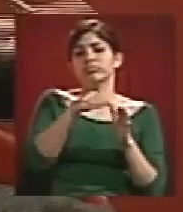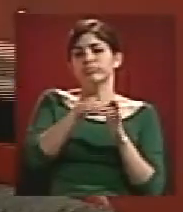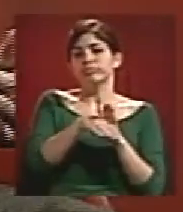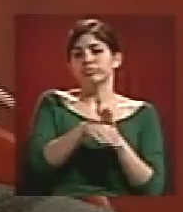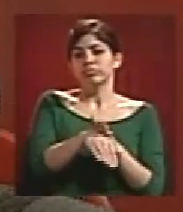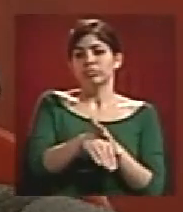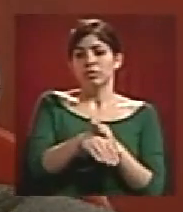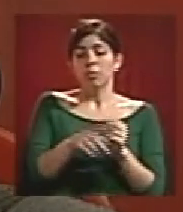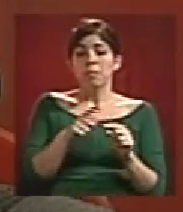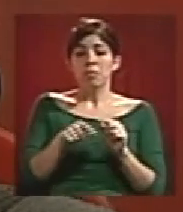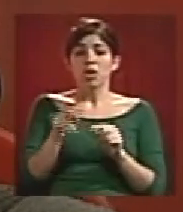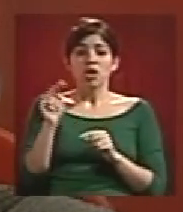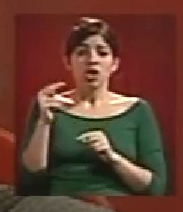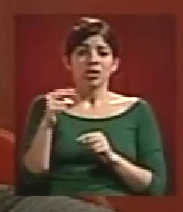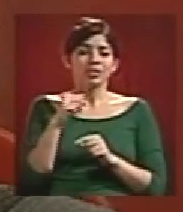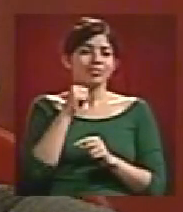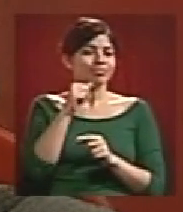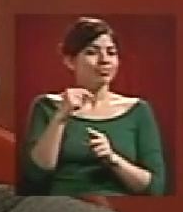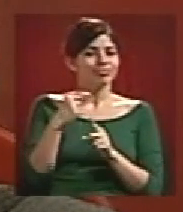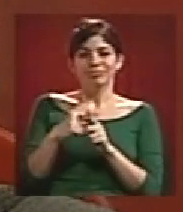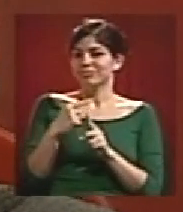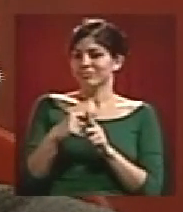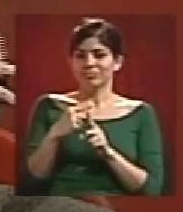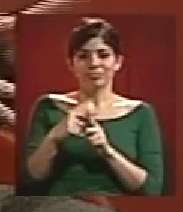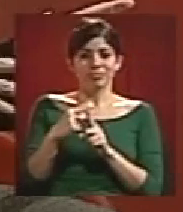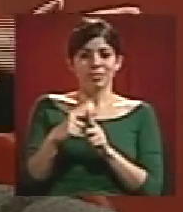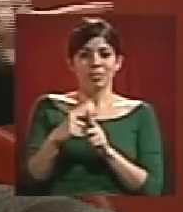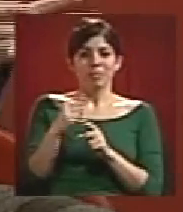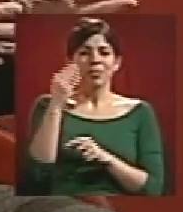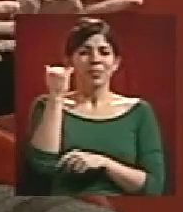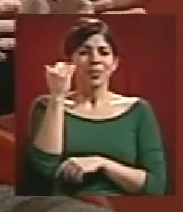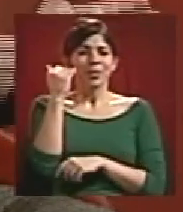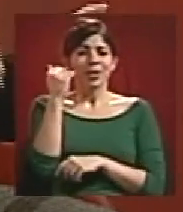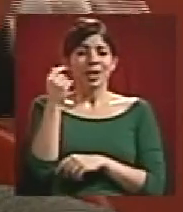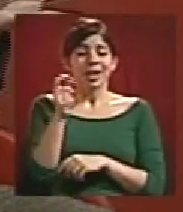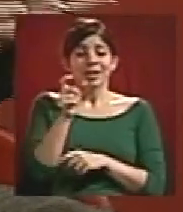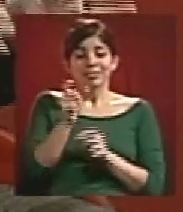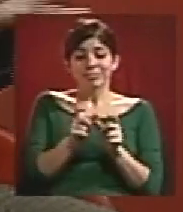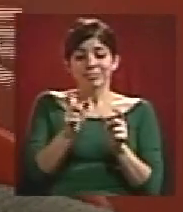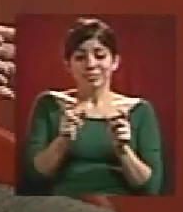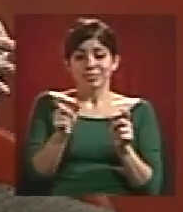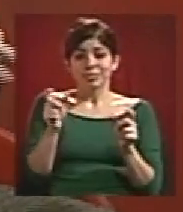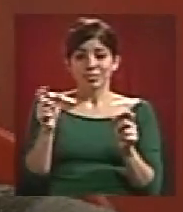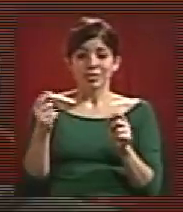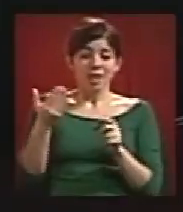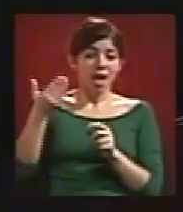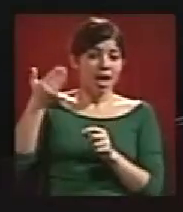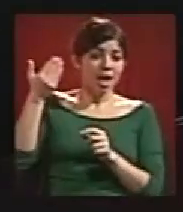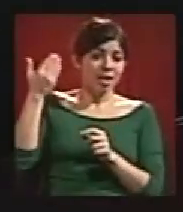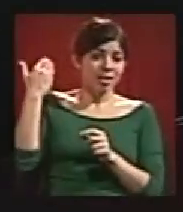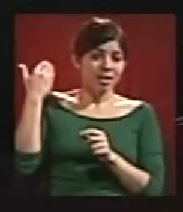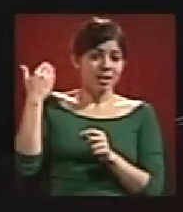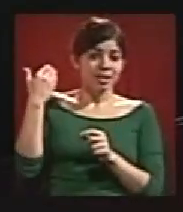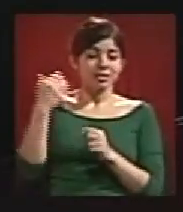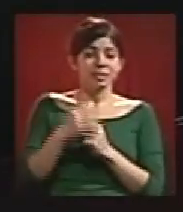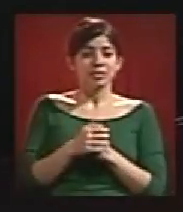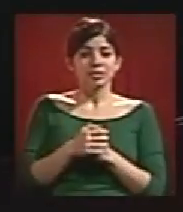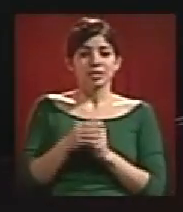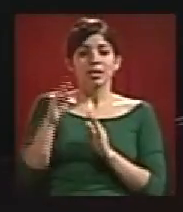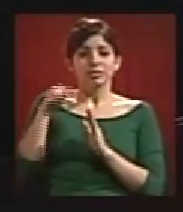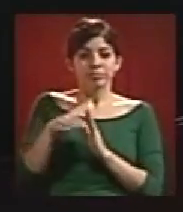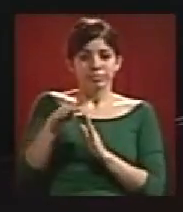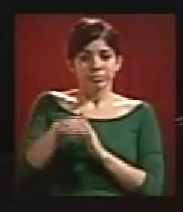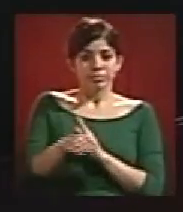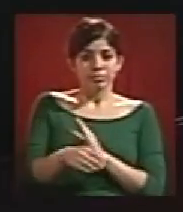las noticias no son demasiado positivas, ¿verdad?, en el sentido de que los episodios que trascendieron a una recesión